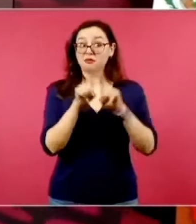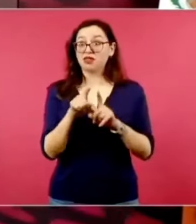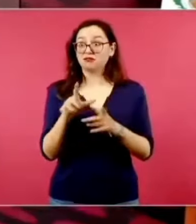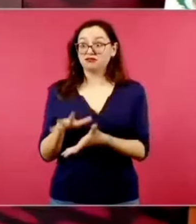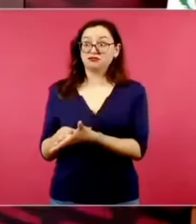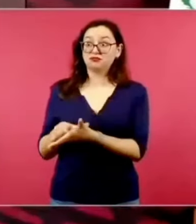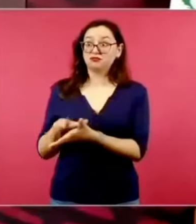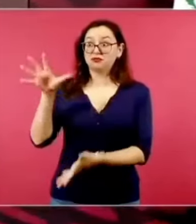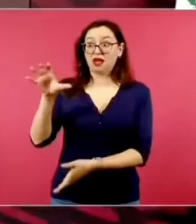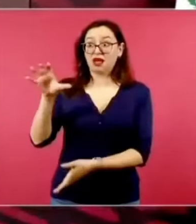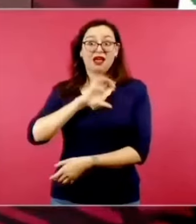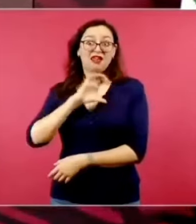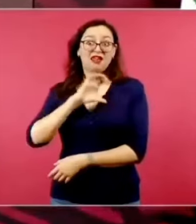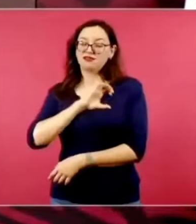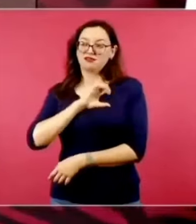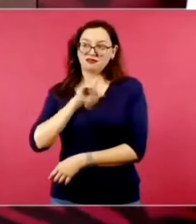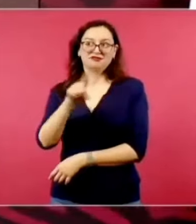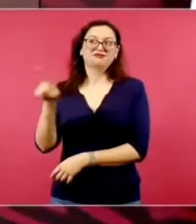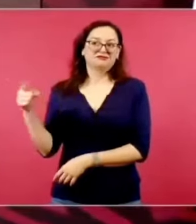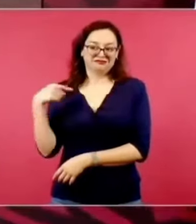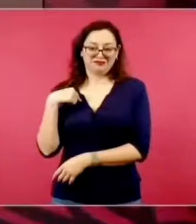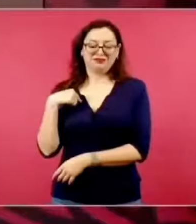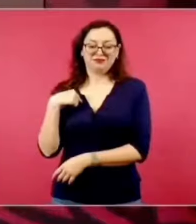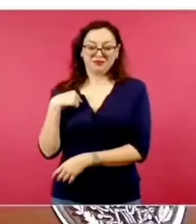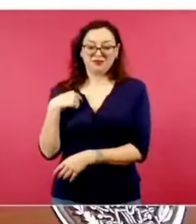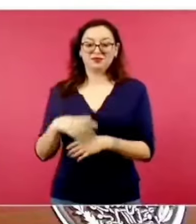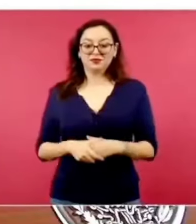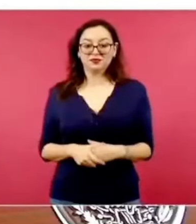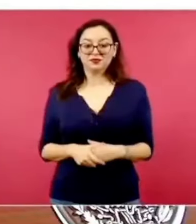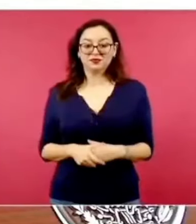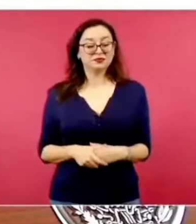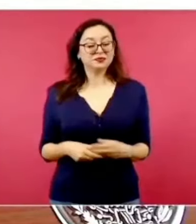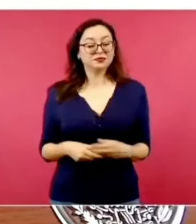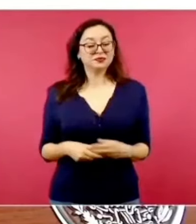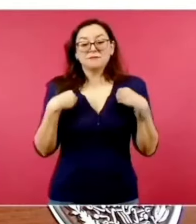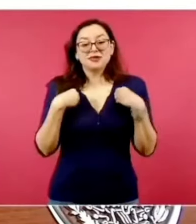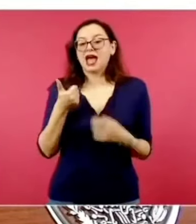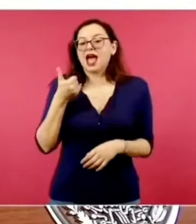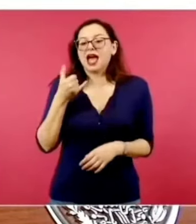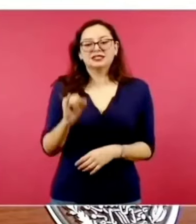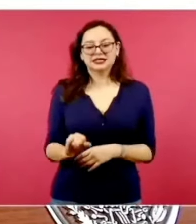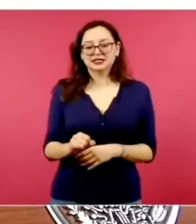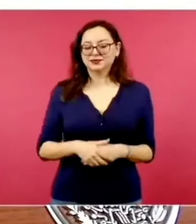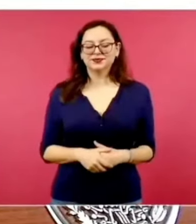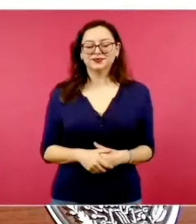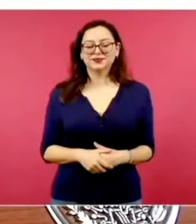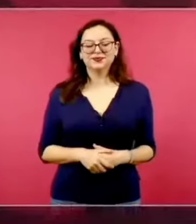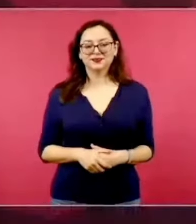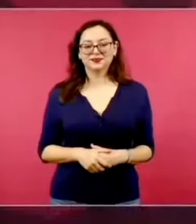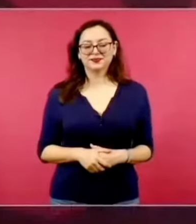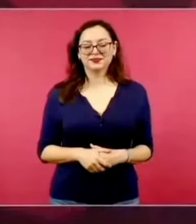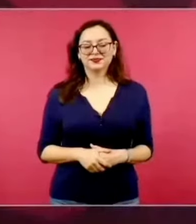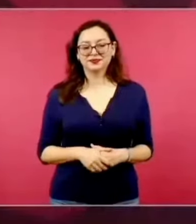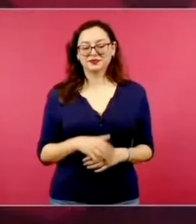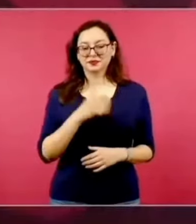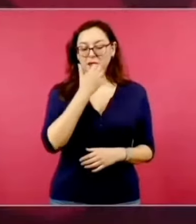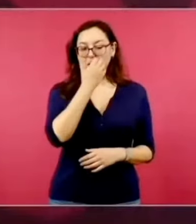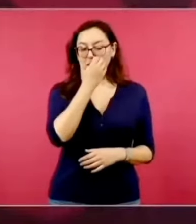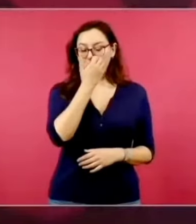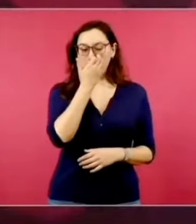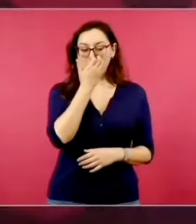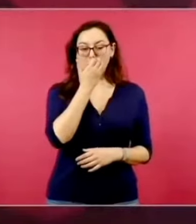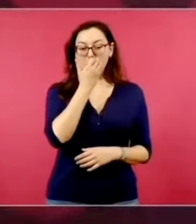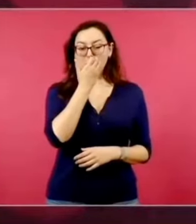como yo los quiero a ellos ya es así es la vida Bueno pero no quiero que se